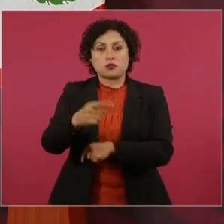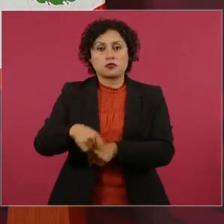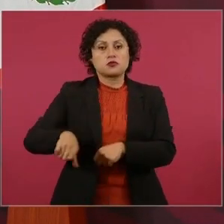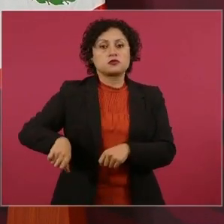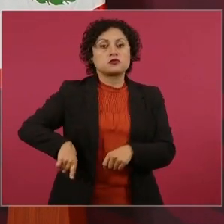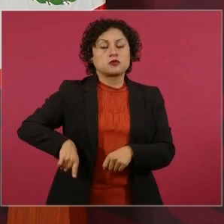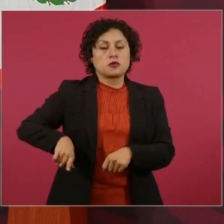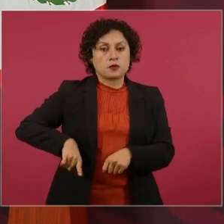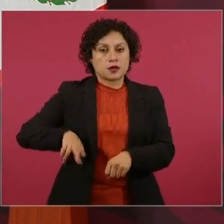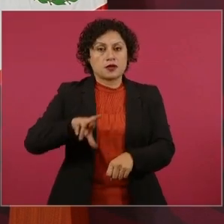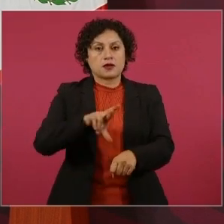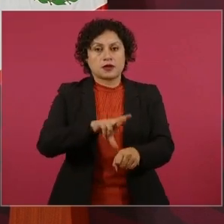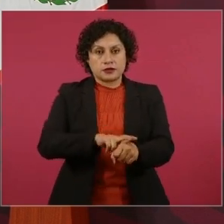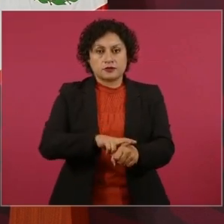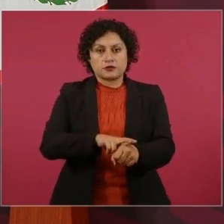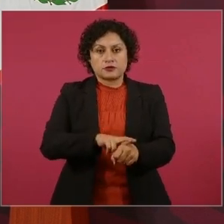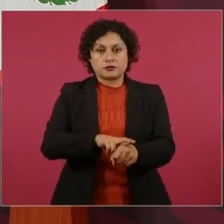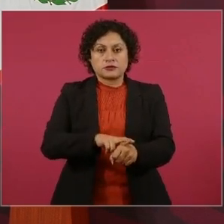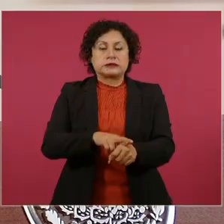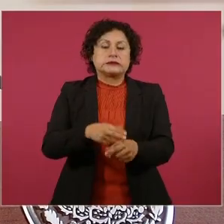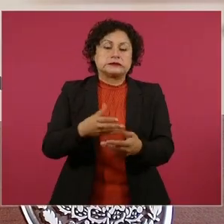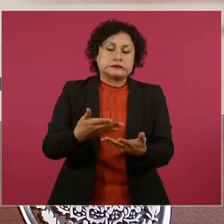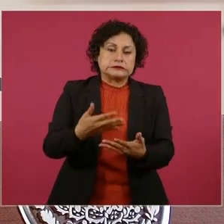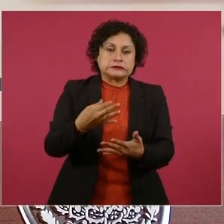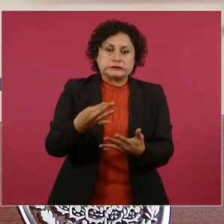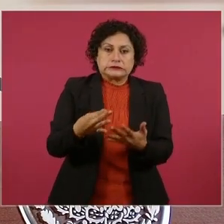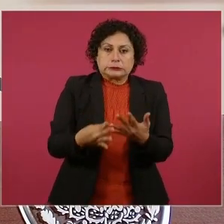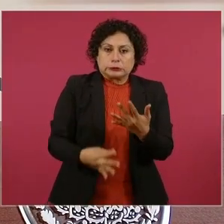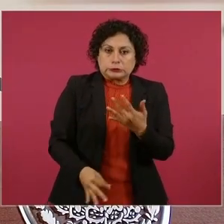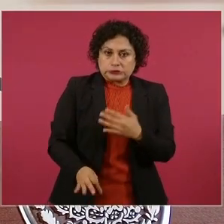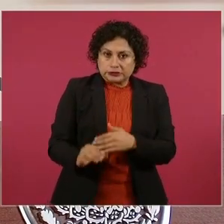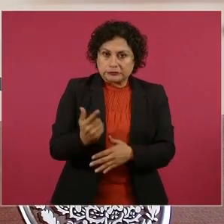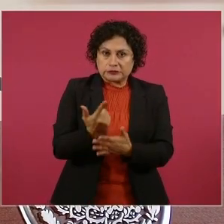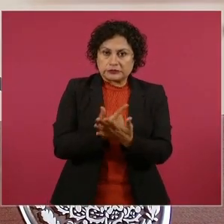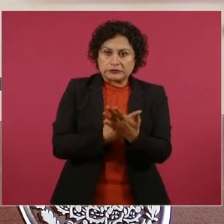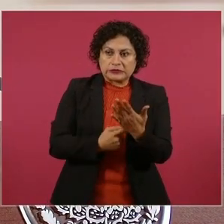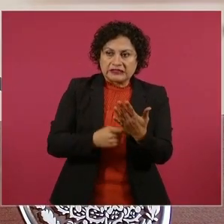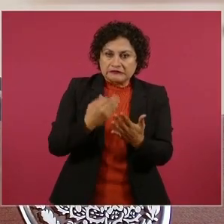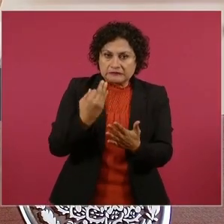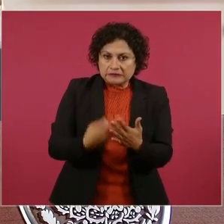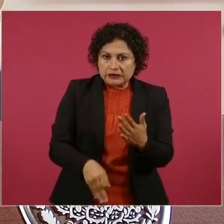están a la cola del Venado